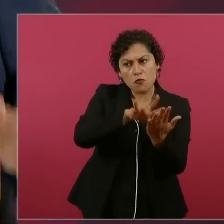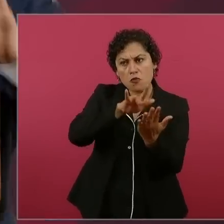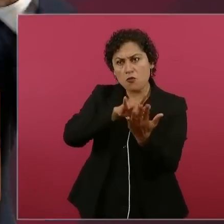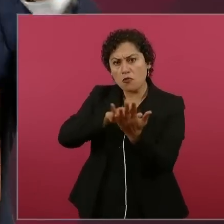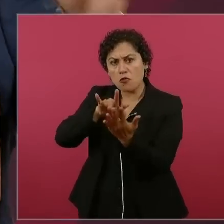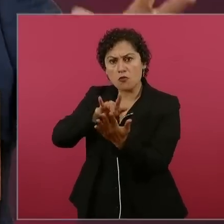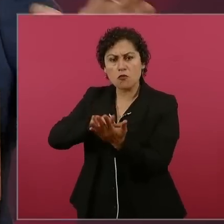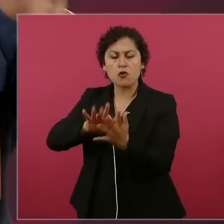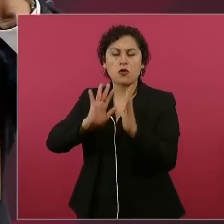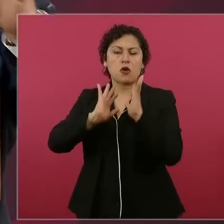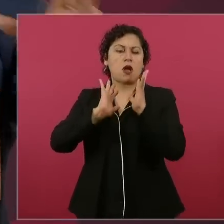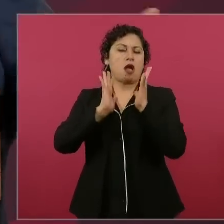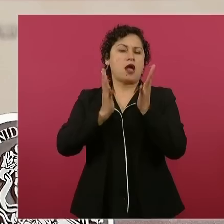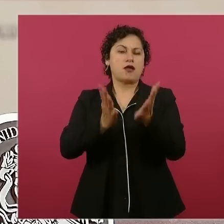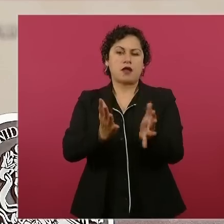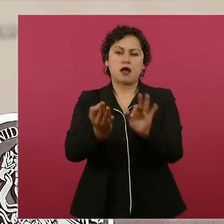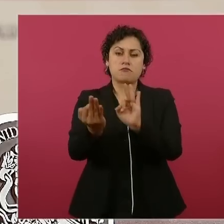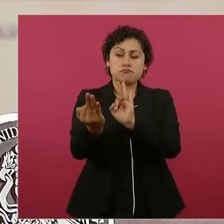Están